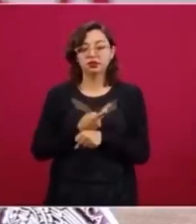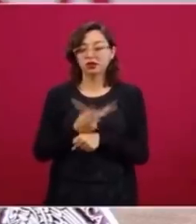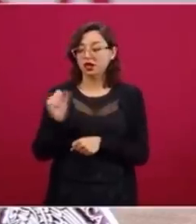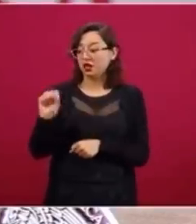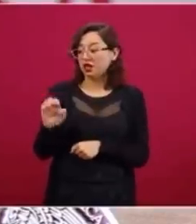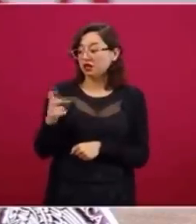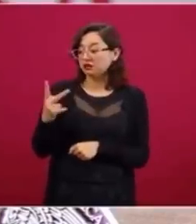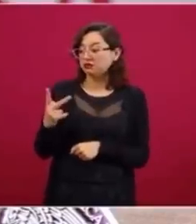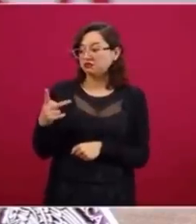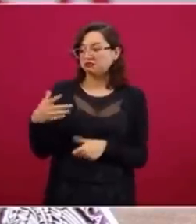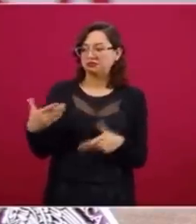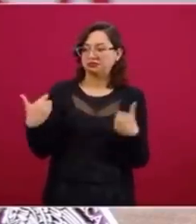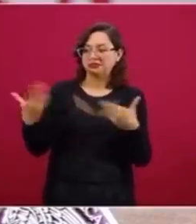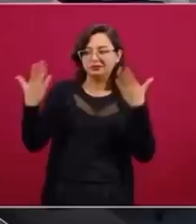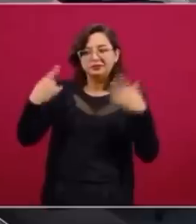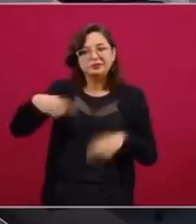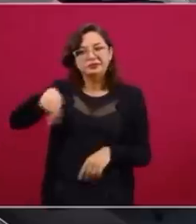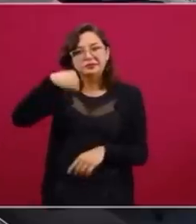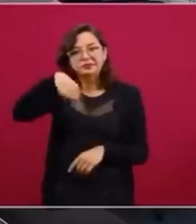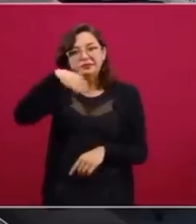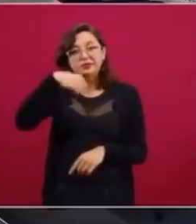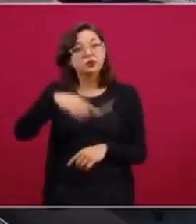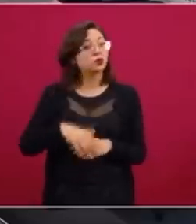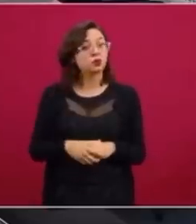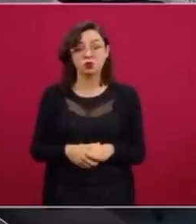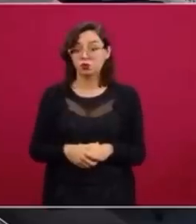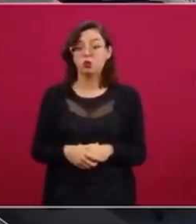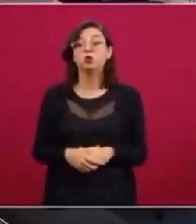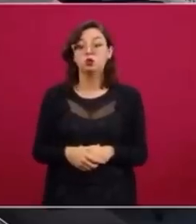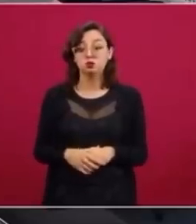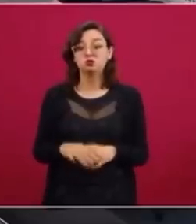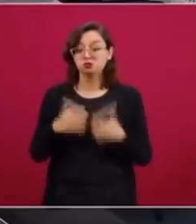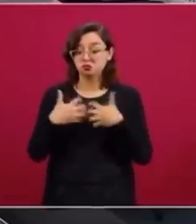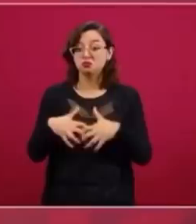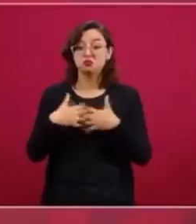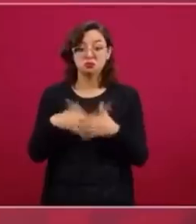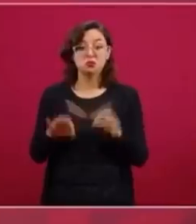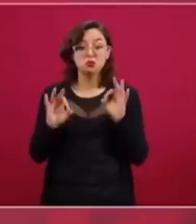Secretaría de Educación Pública. Tan funciona